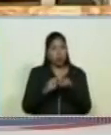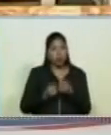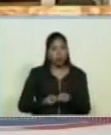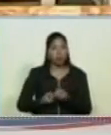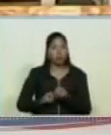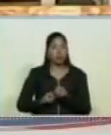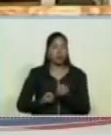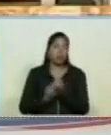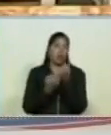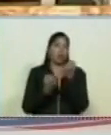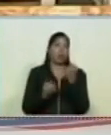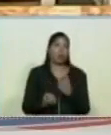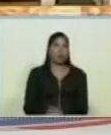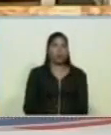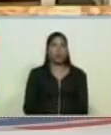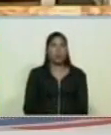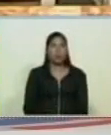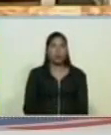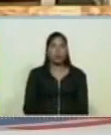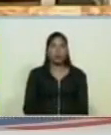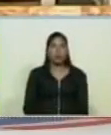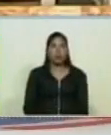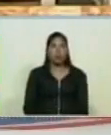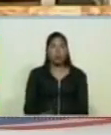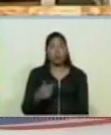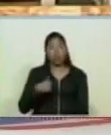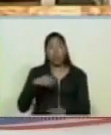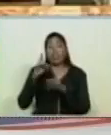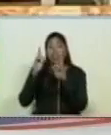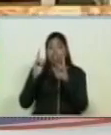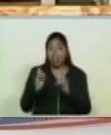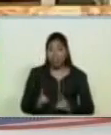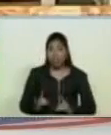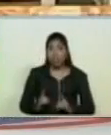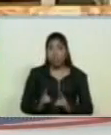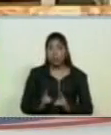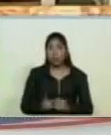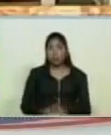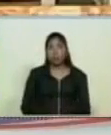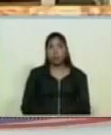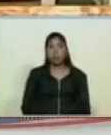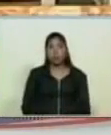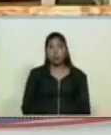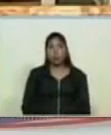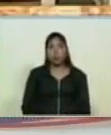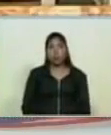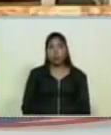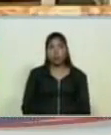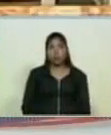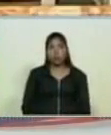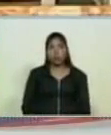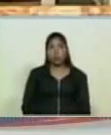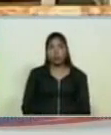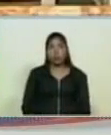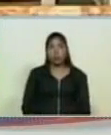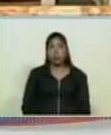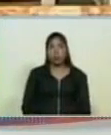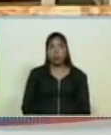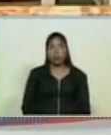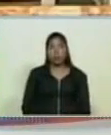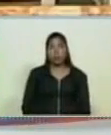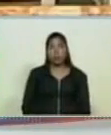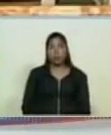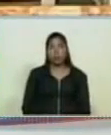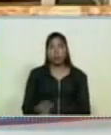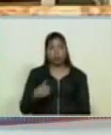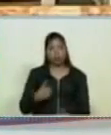compatriotas. Y cuando tomo estas decisiones e impulso todos estos programas, misiones, grandes